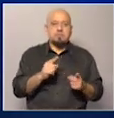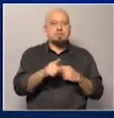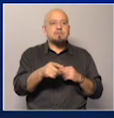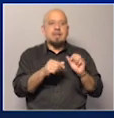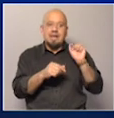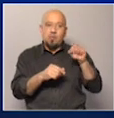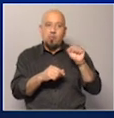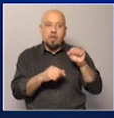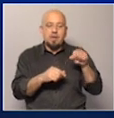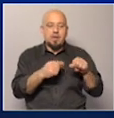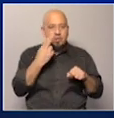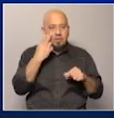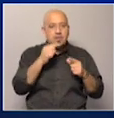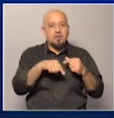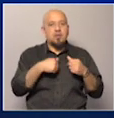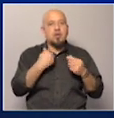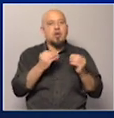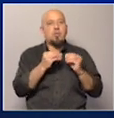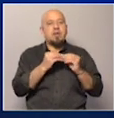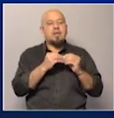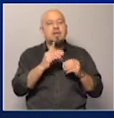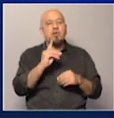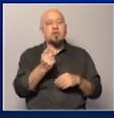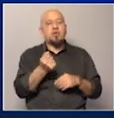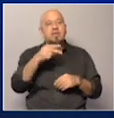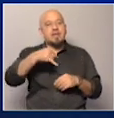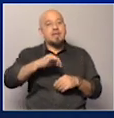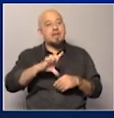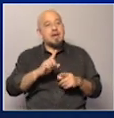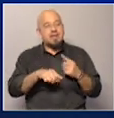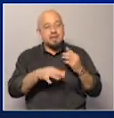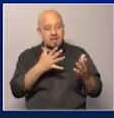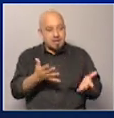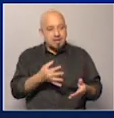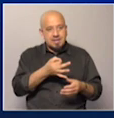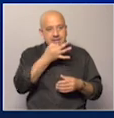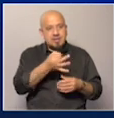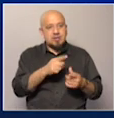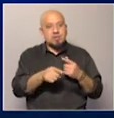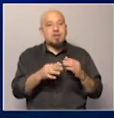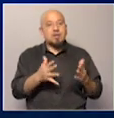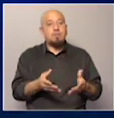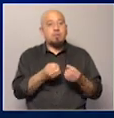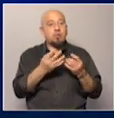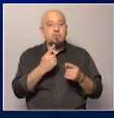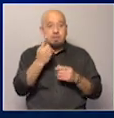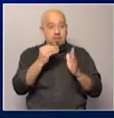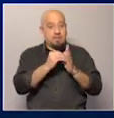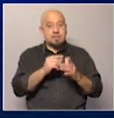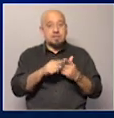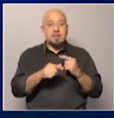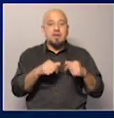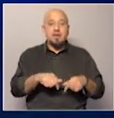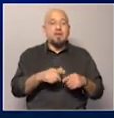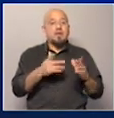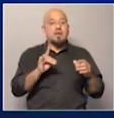encuestas como problema nuestro compañero daniel chasquetti en alguna ocasión vos también lo han mencionado en los últimos tiempos porque no es la primera vez ni el primer